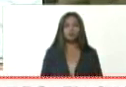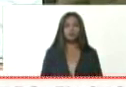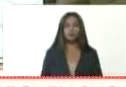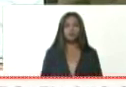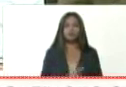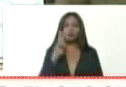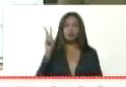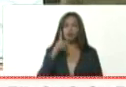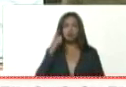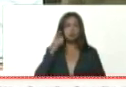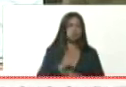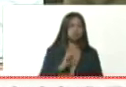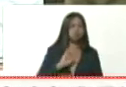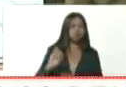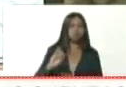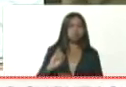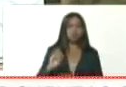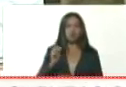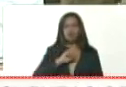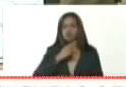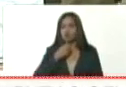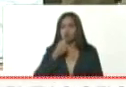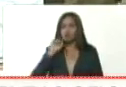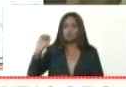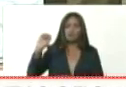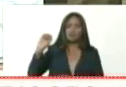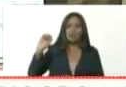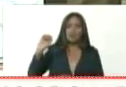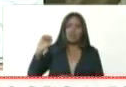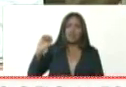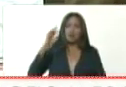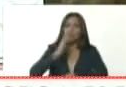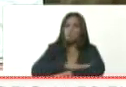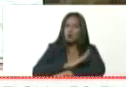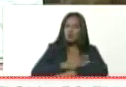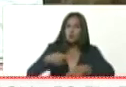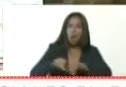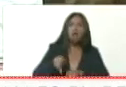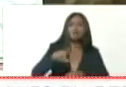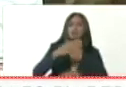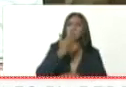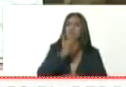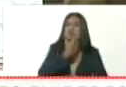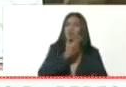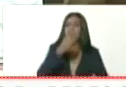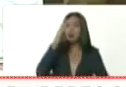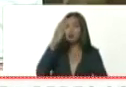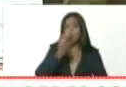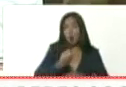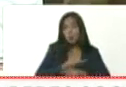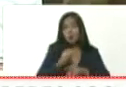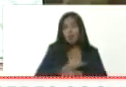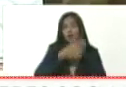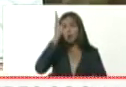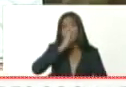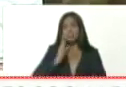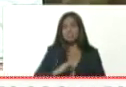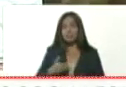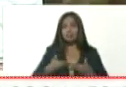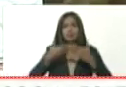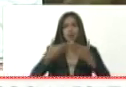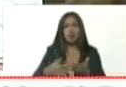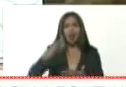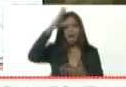condena y repudia la actitud del gobierno de jair bolsonaro en brásil de entregar la